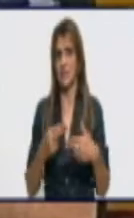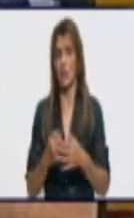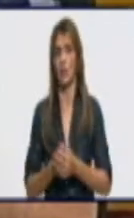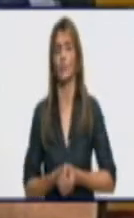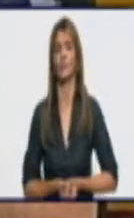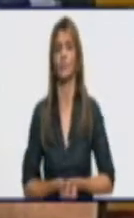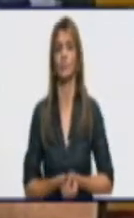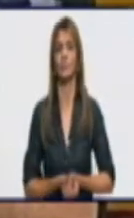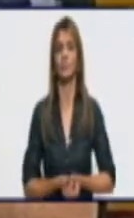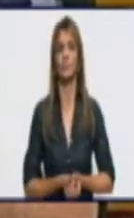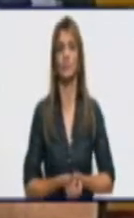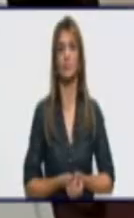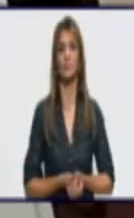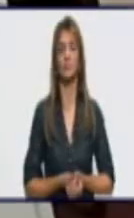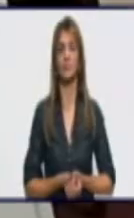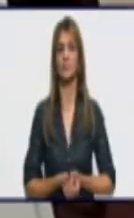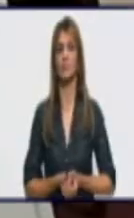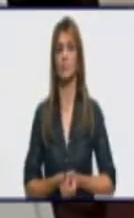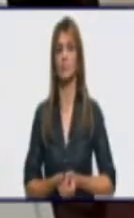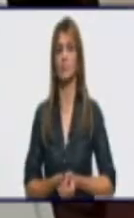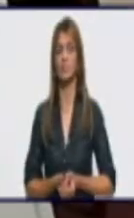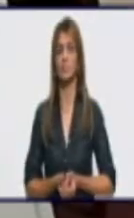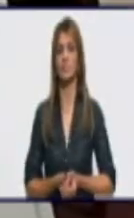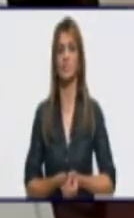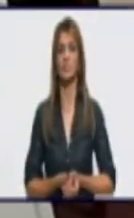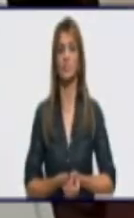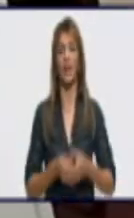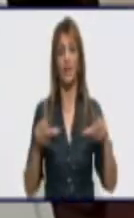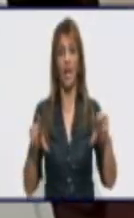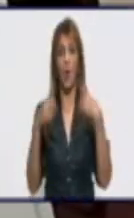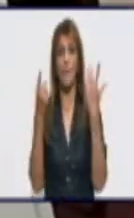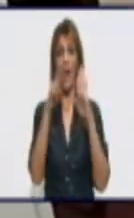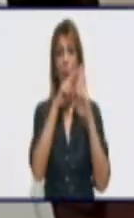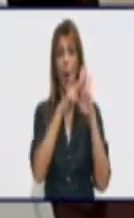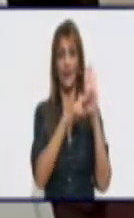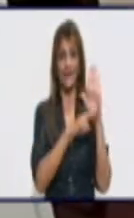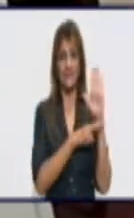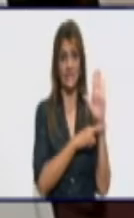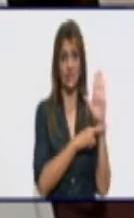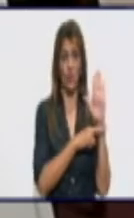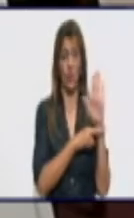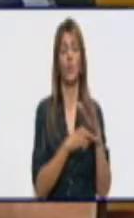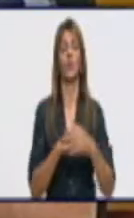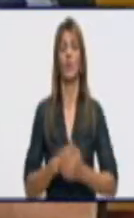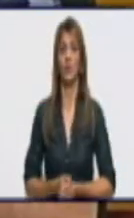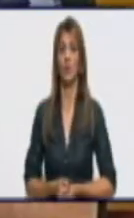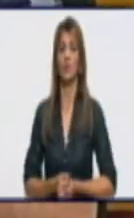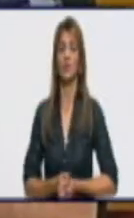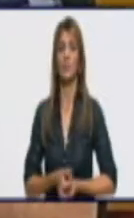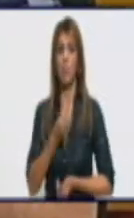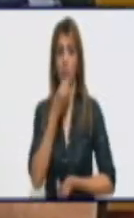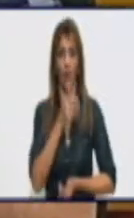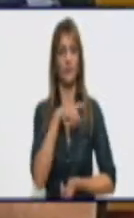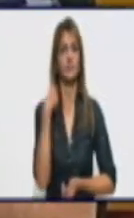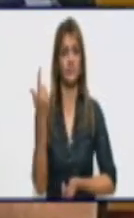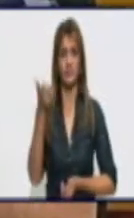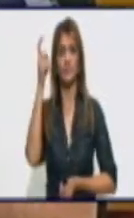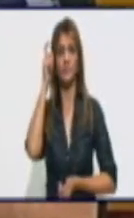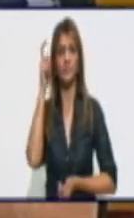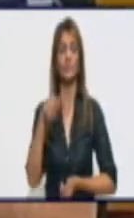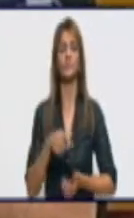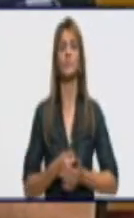lo tiene el 2020. Cumpliendo y que crezca su masa. Y que crezca su masa. Que cumple los requisitos que están ahí, está en un proceso de validación. Que es que lo hace el Ministerio de